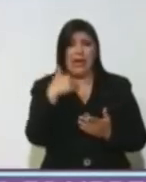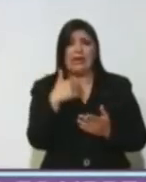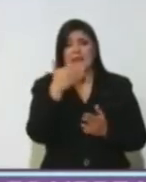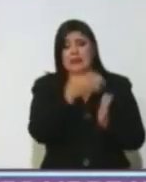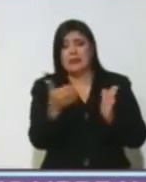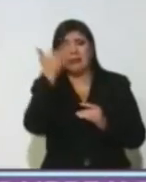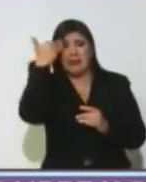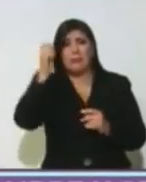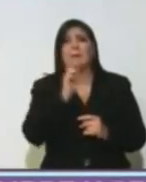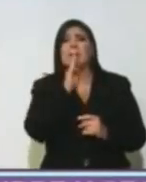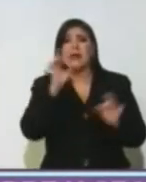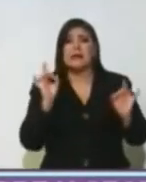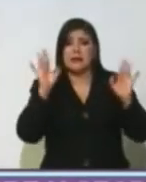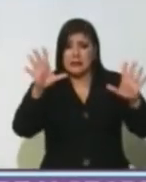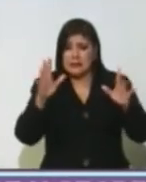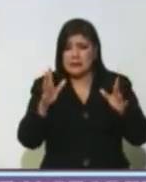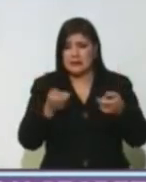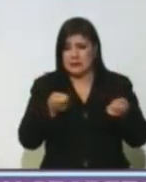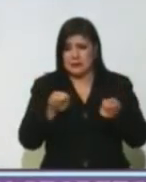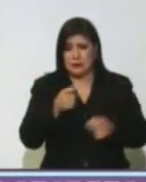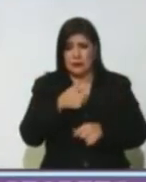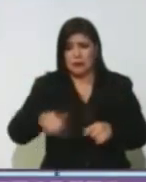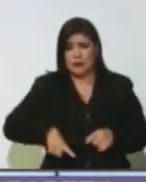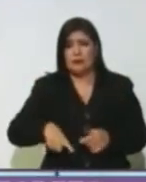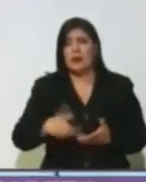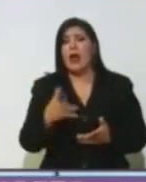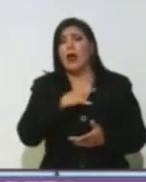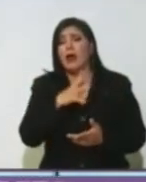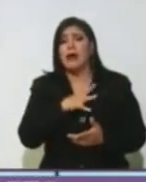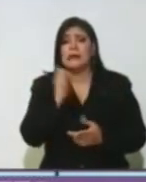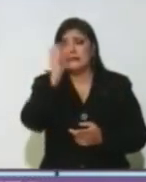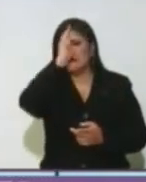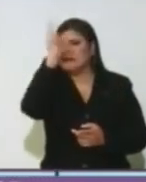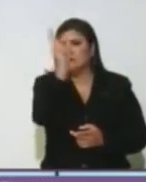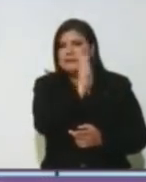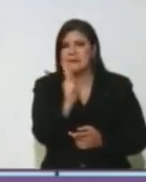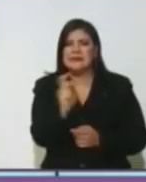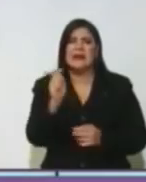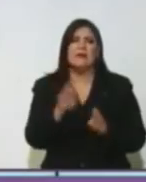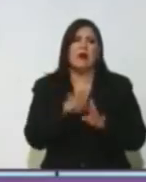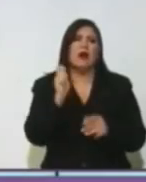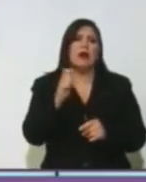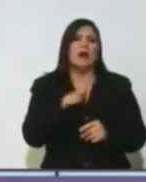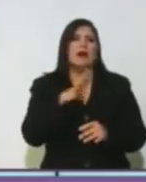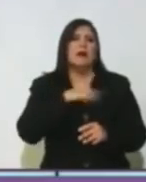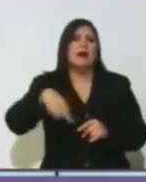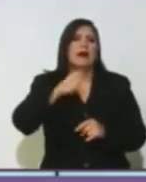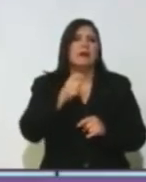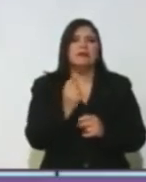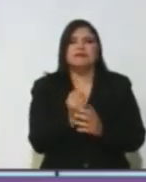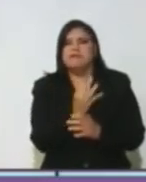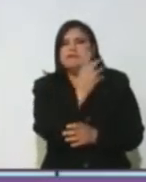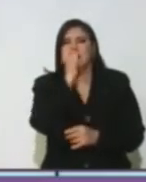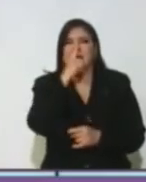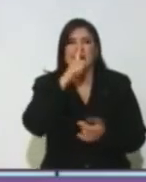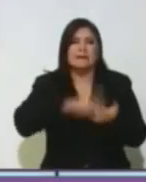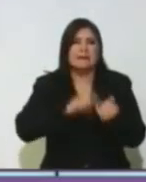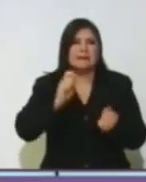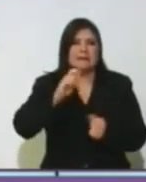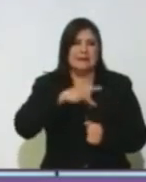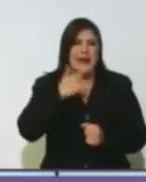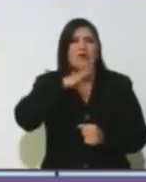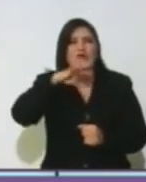hubo una fue la peor contingencia que tuvimos en la ciudad de méxico